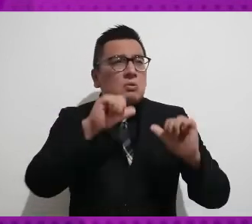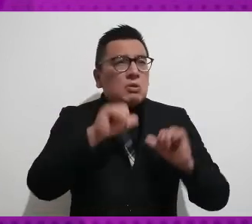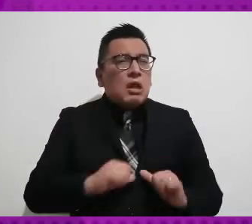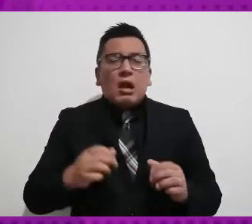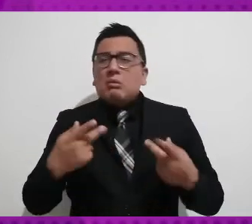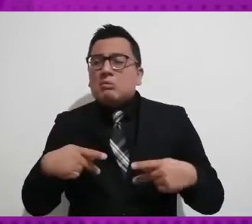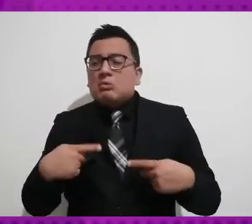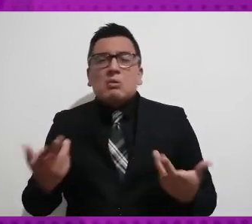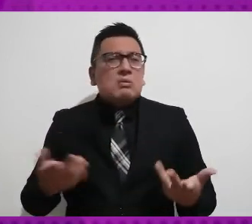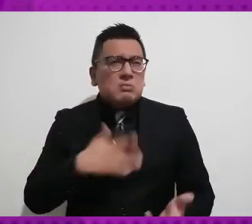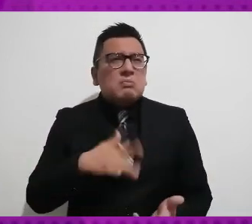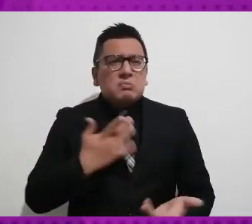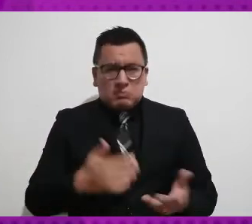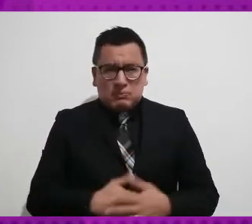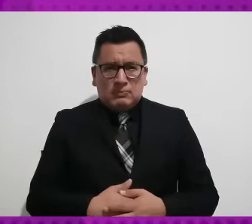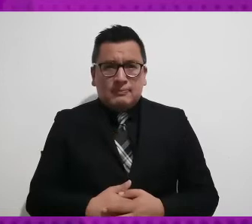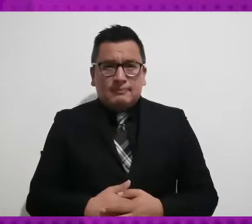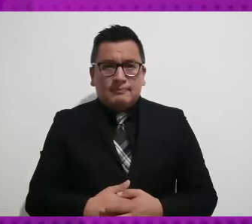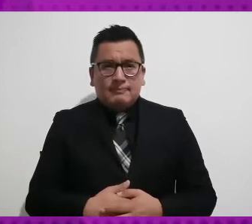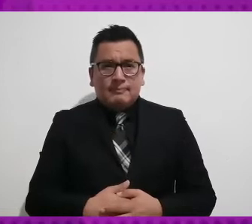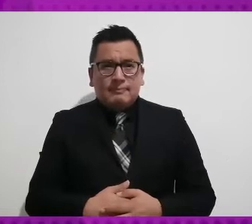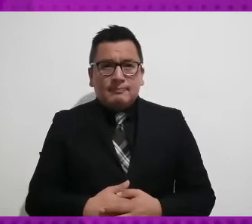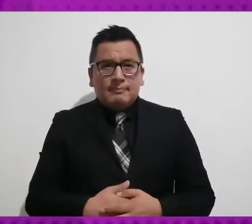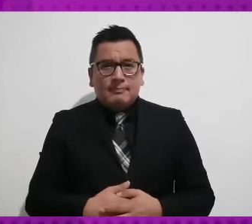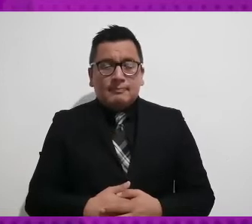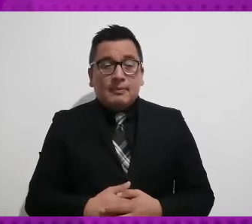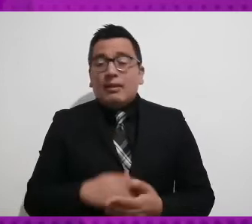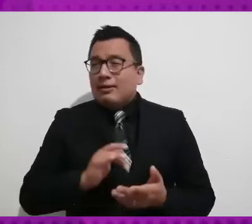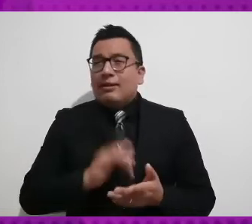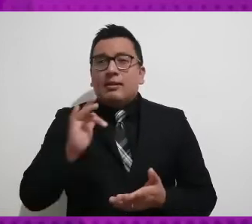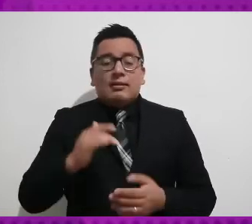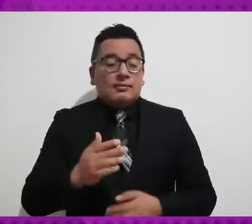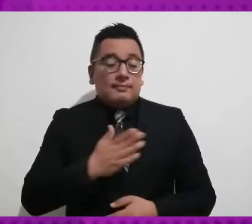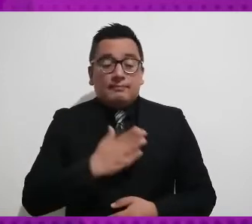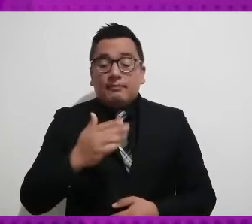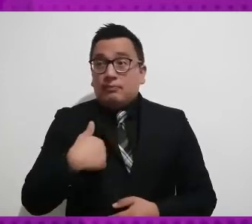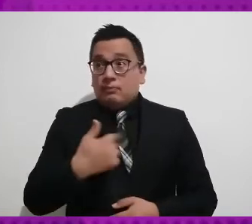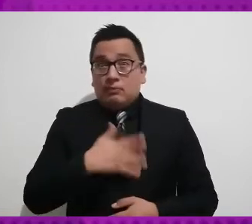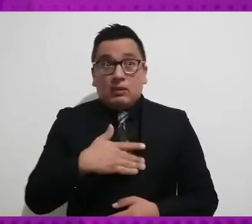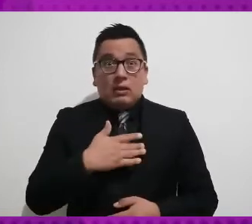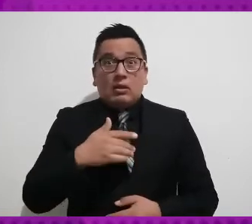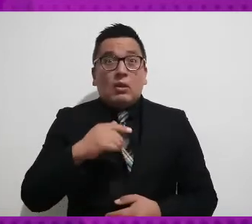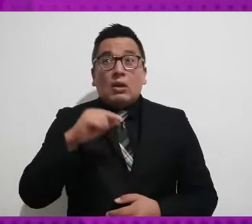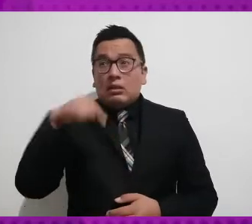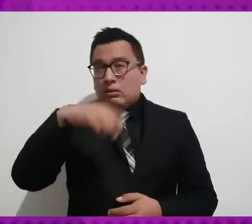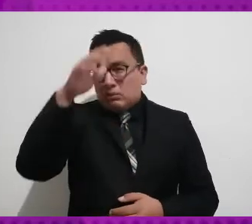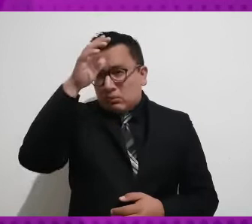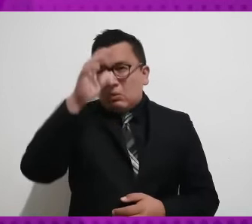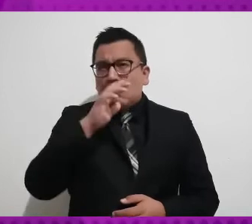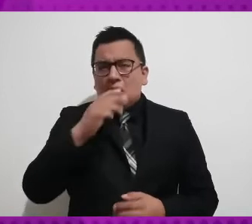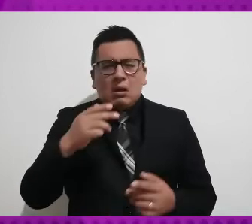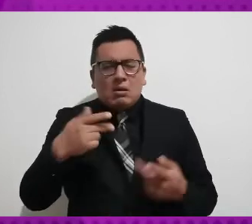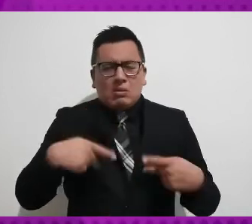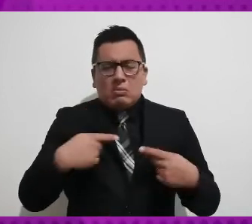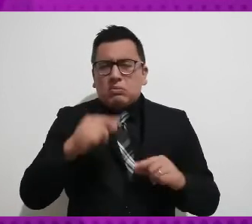la ciudadanía? Jessica. Gracias, Gustavo. Pues bueno, me parece que ha ido evolucionando el comportamiento ciudadano en